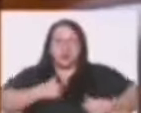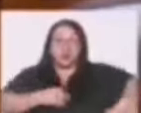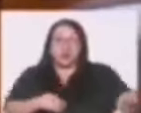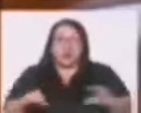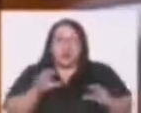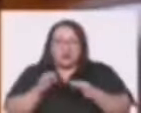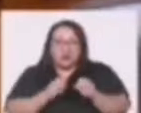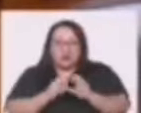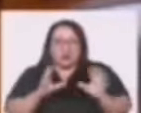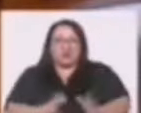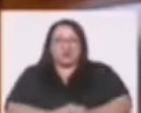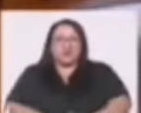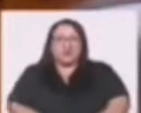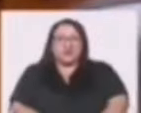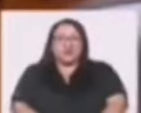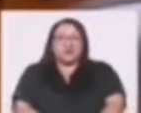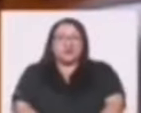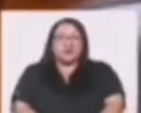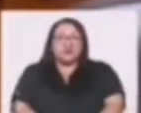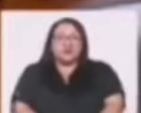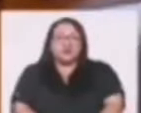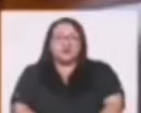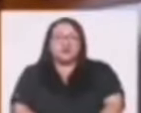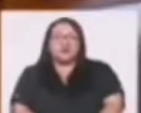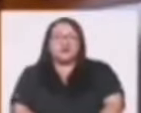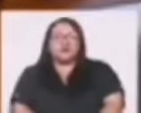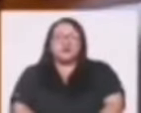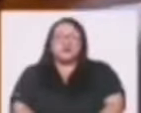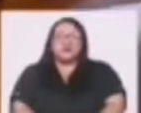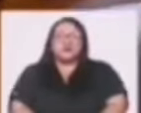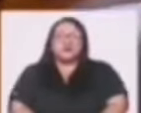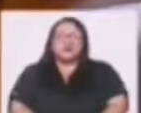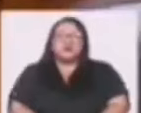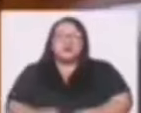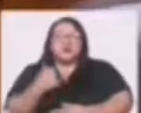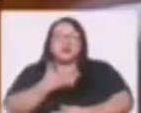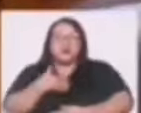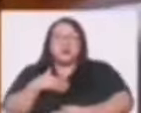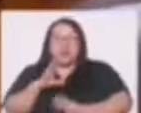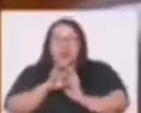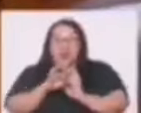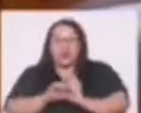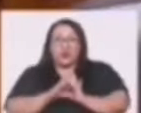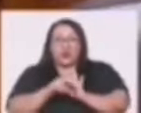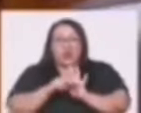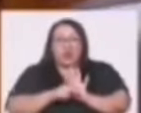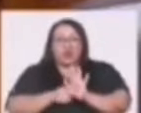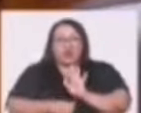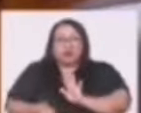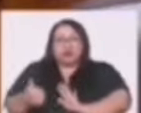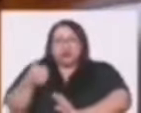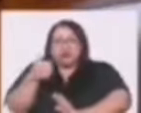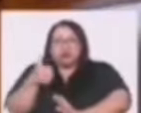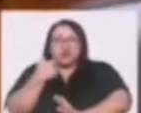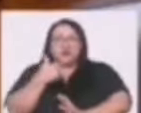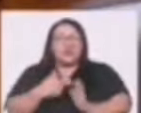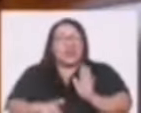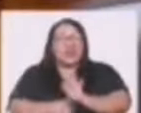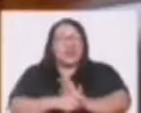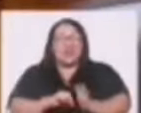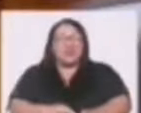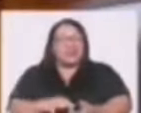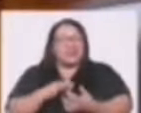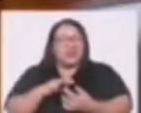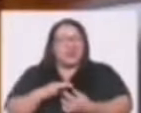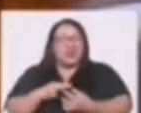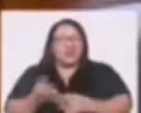más didáctico. Señor presidente, la Constitución es una norma suprema, es la ley